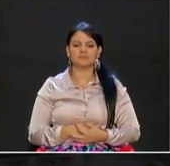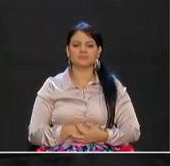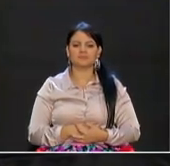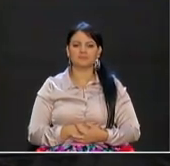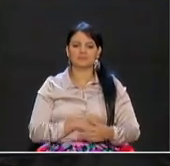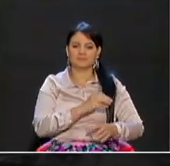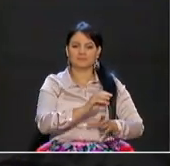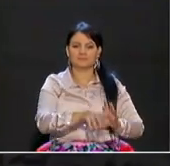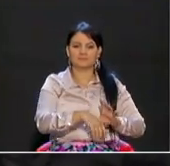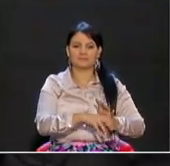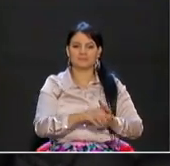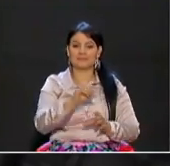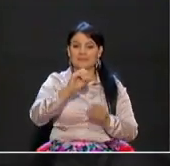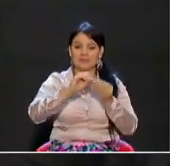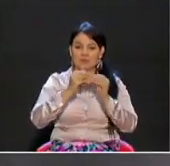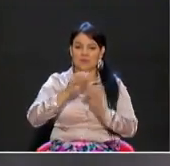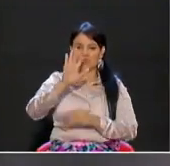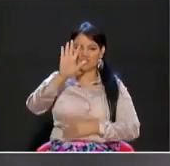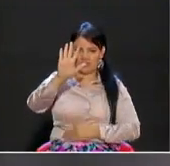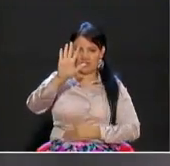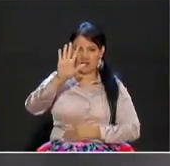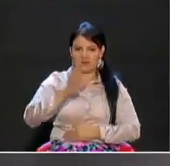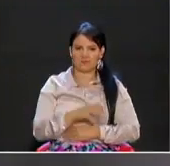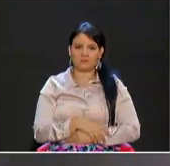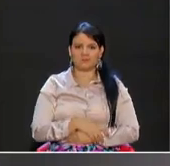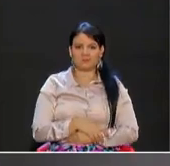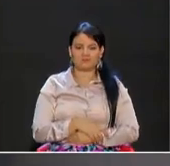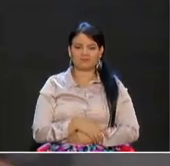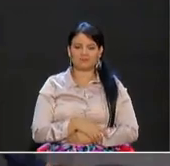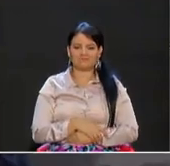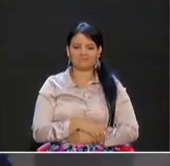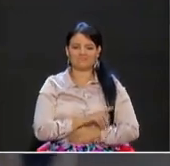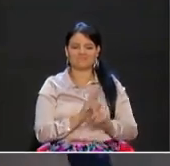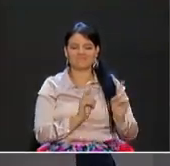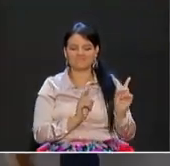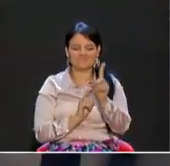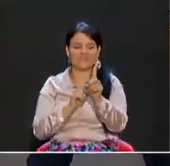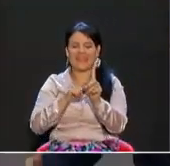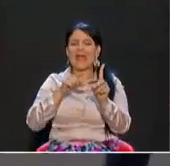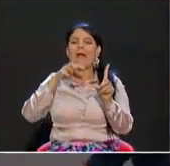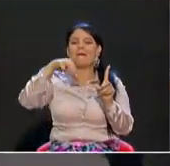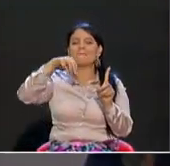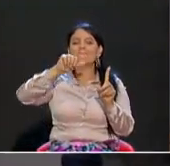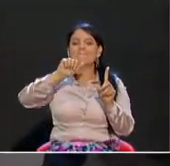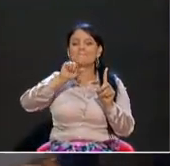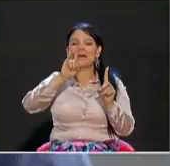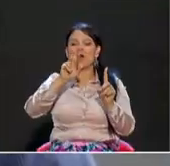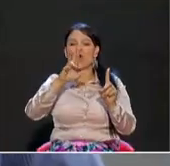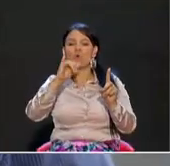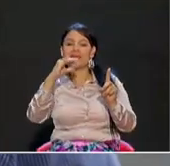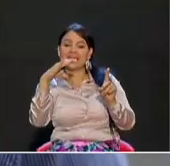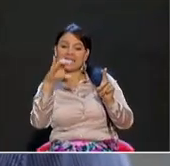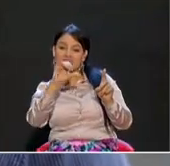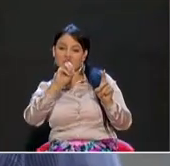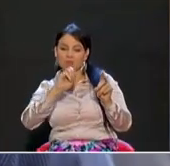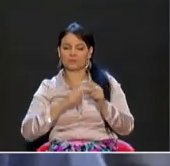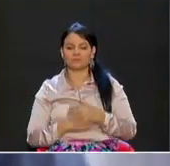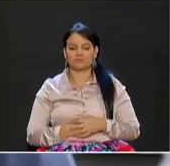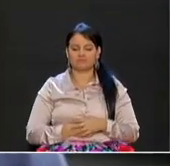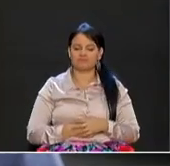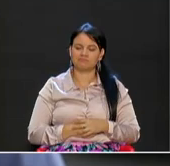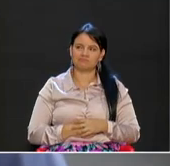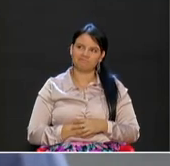la número 5 la 5ta pregunta realizada por el ciudadano mauricio alejandro rodríguez quiero preguntar a los candidatos